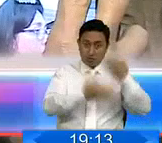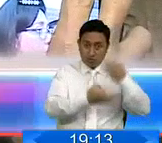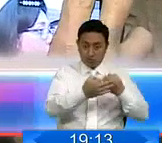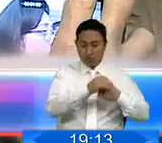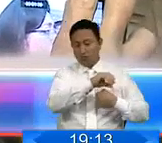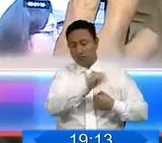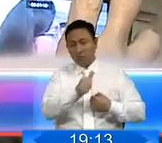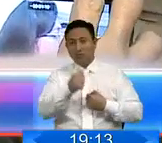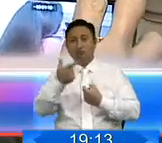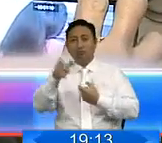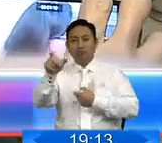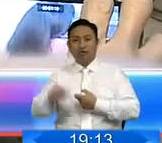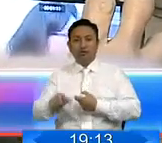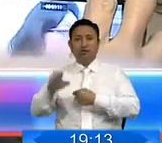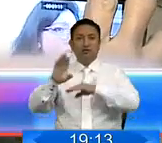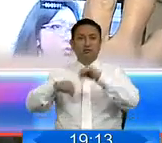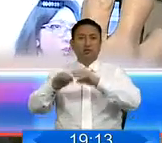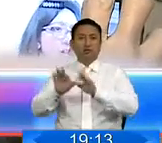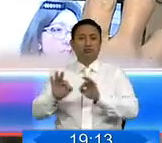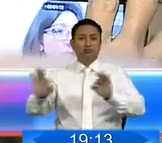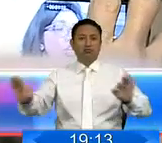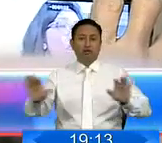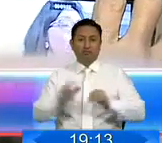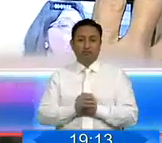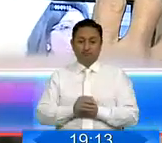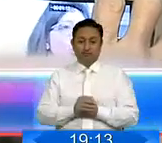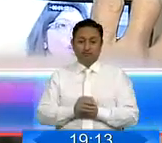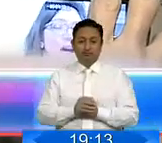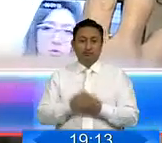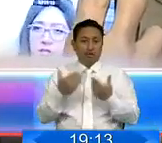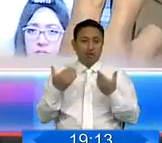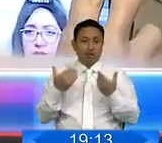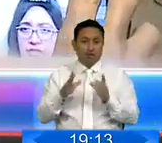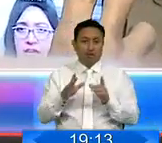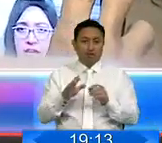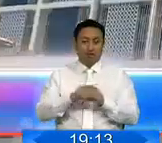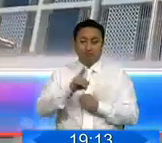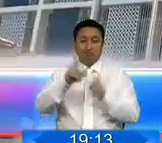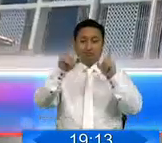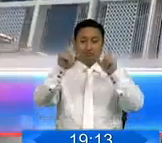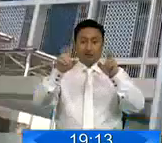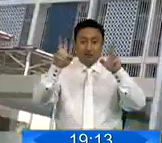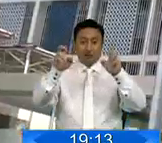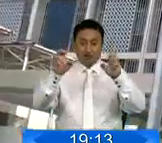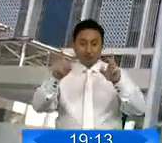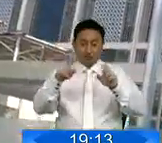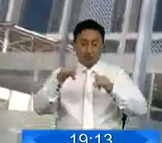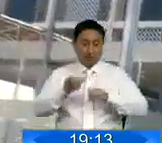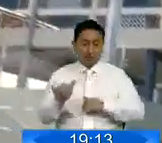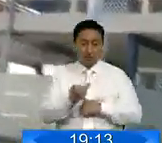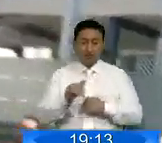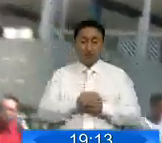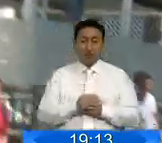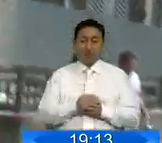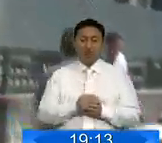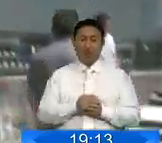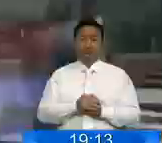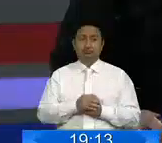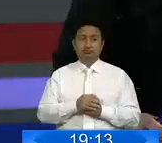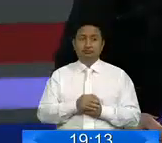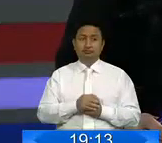reunir elementos para formular cargos. Eso es lo que hacemos en todo caso que llega a fiscalía. Informó Héctor